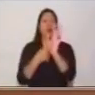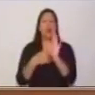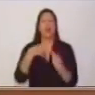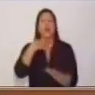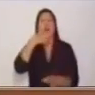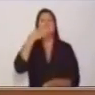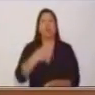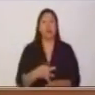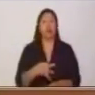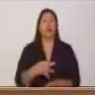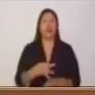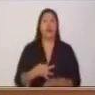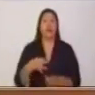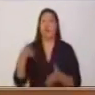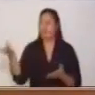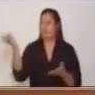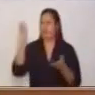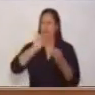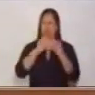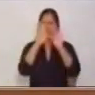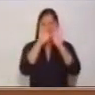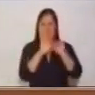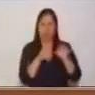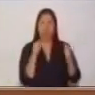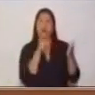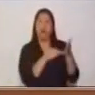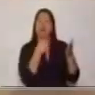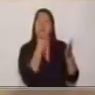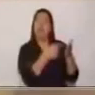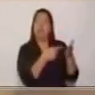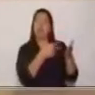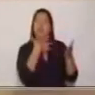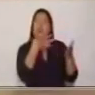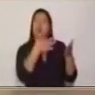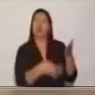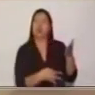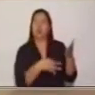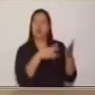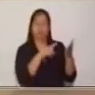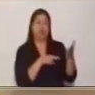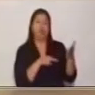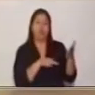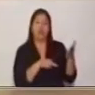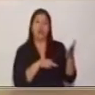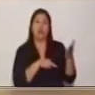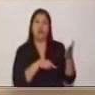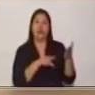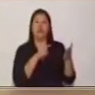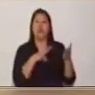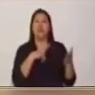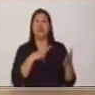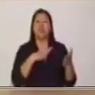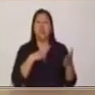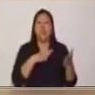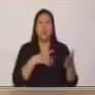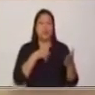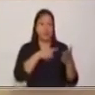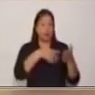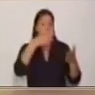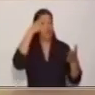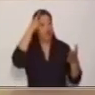por medio de un texto que tenga cohesión y unidad, que tenga